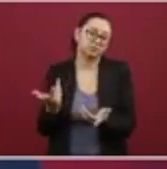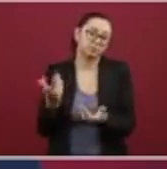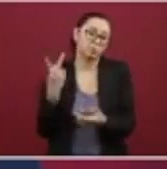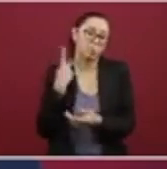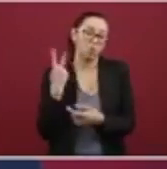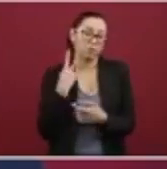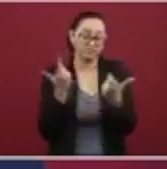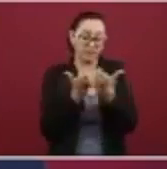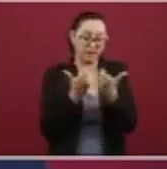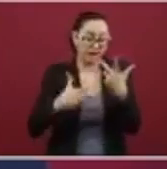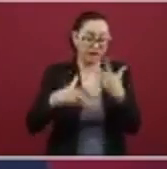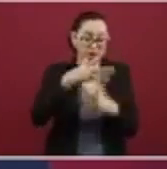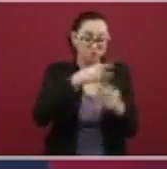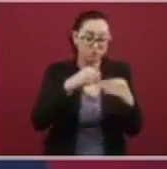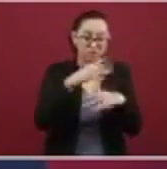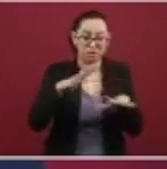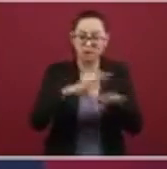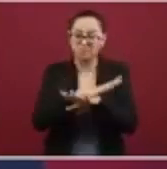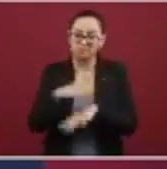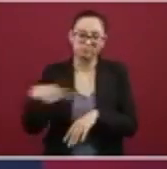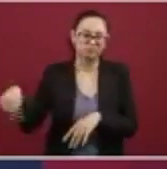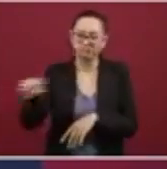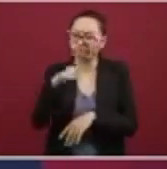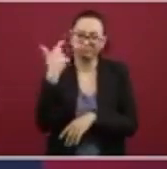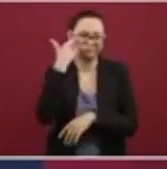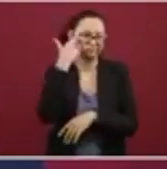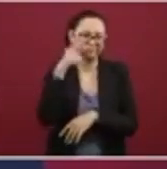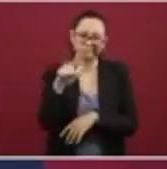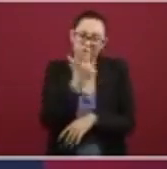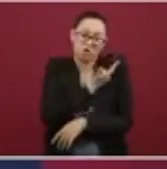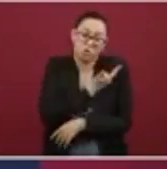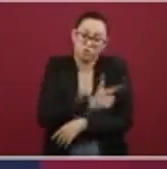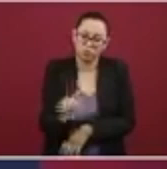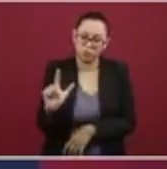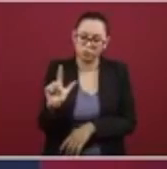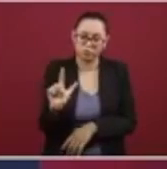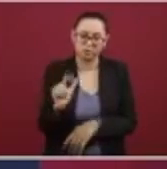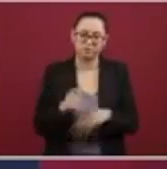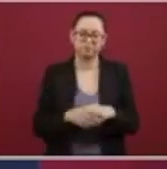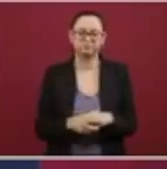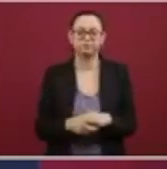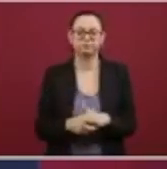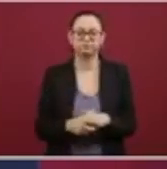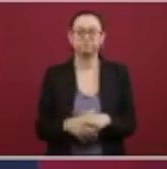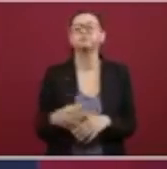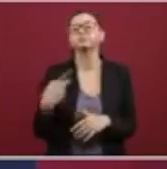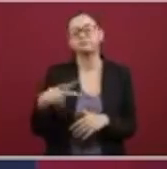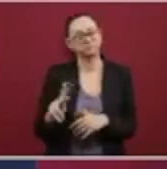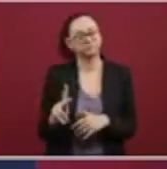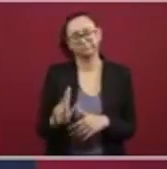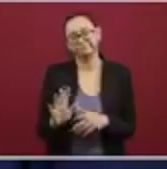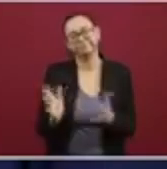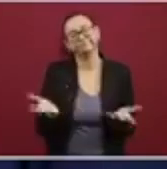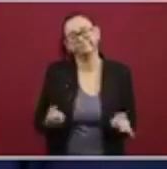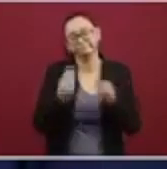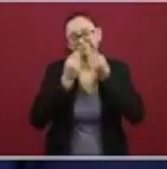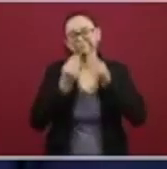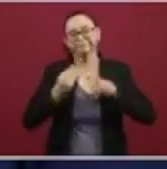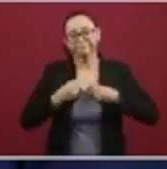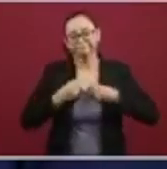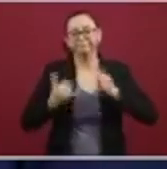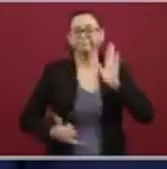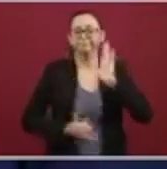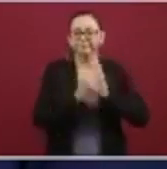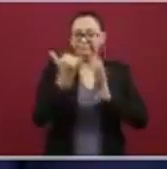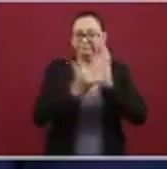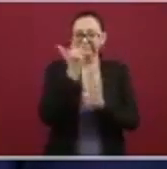económica como está sucediendo, pero vamos a hacer la refinería en tiempo,